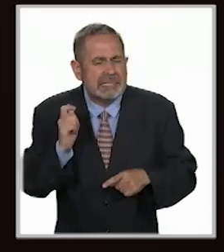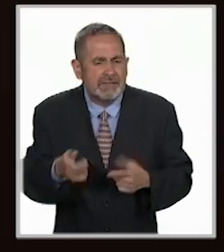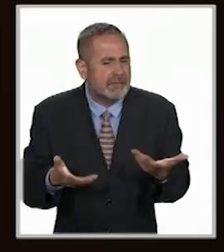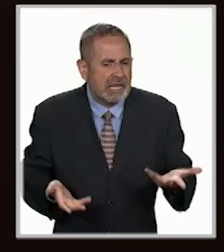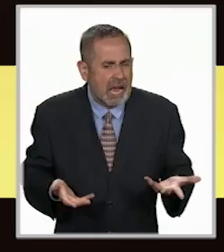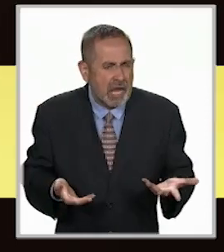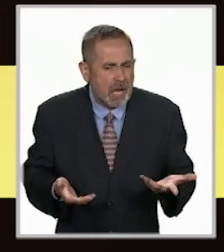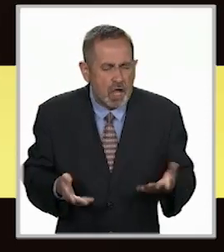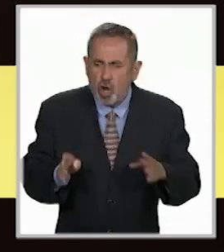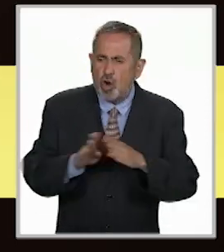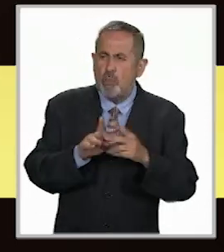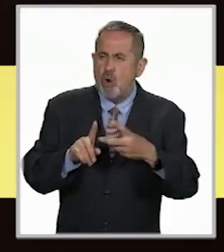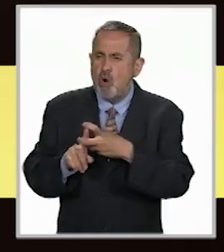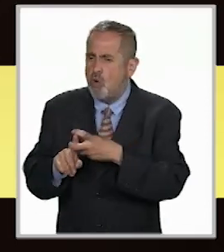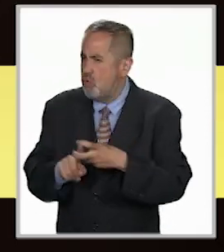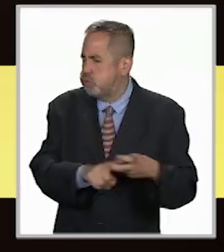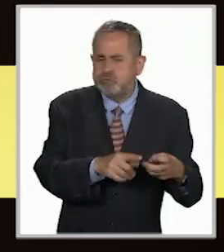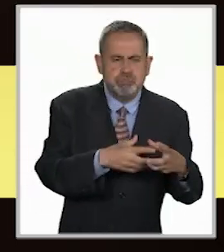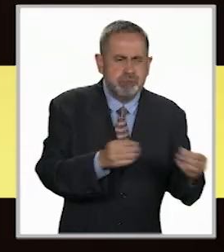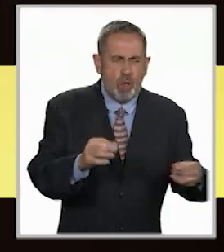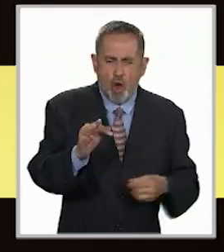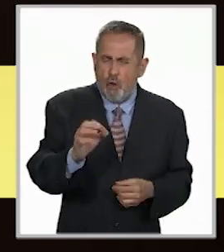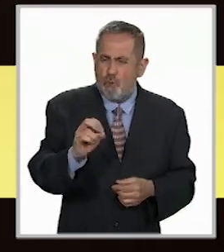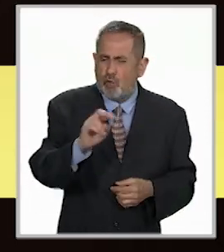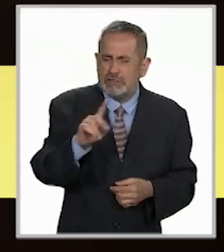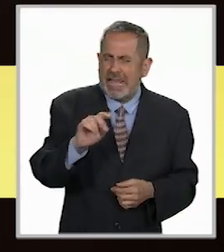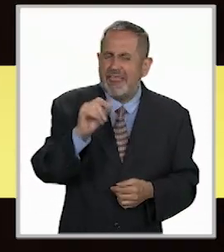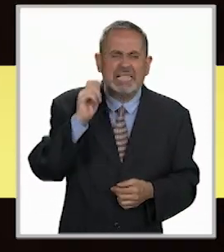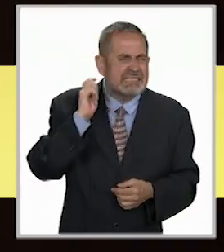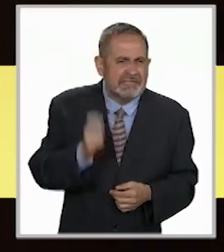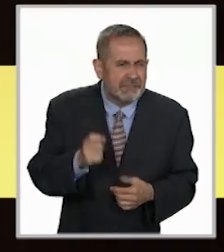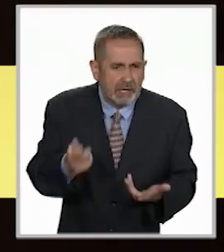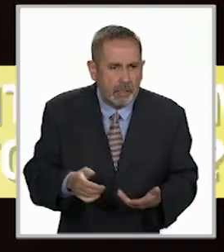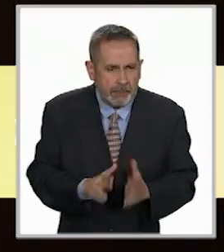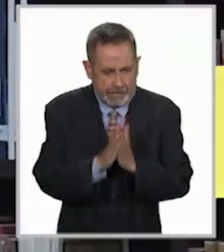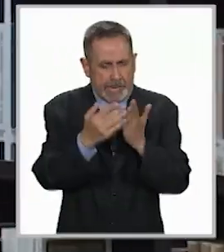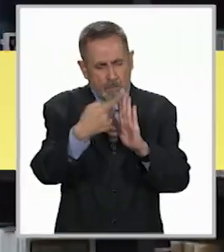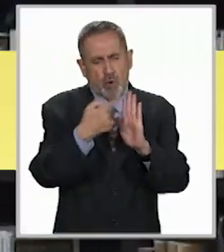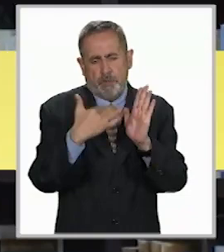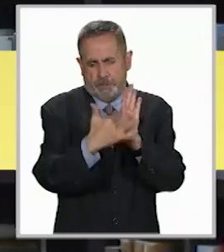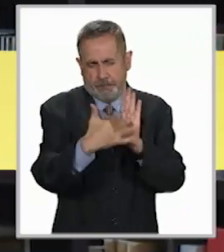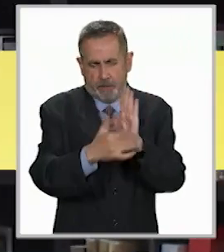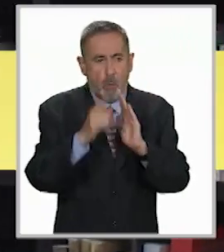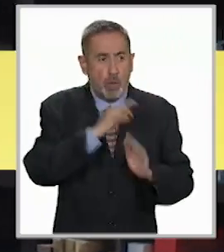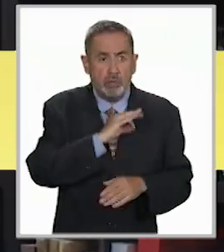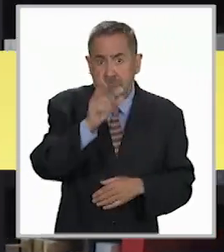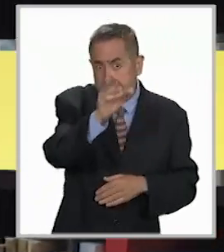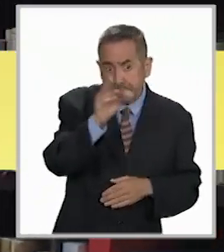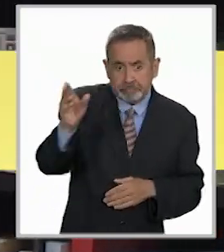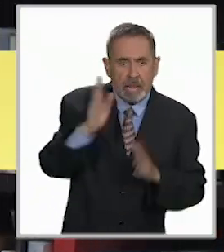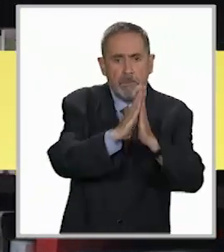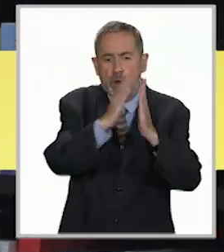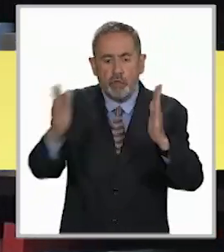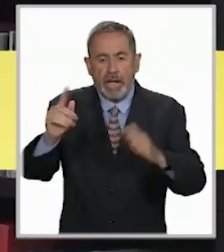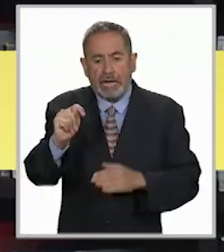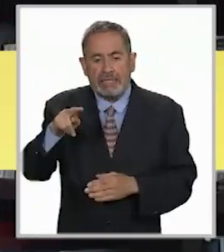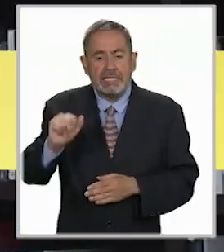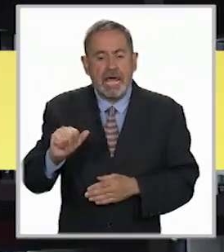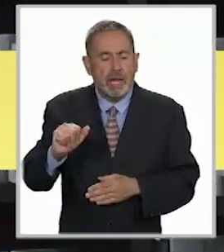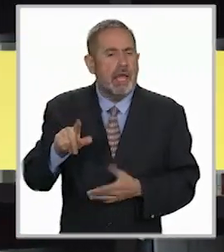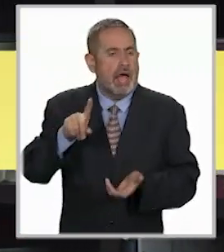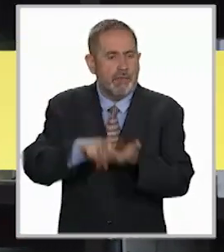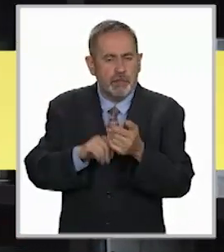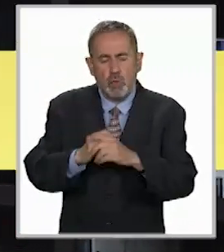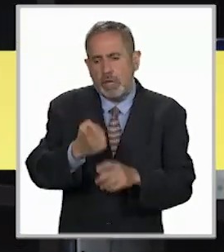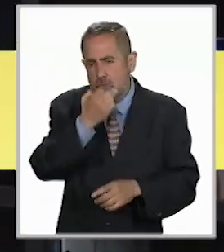del Estado? ¿Y cómo se identifica una desaparición forzada? Consulte esta obra. Está disponible en la Biblioteca